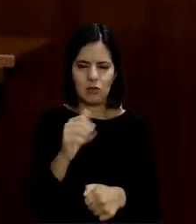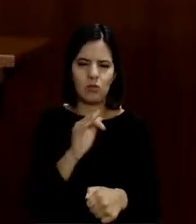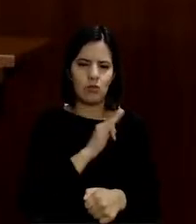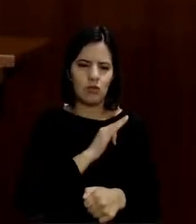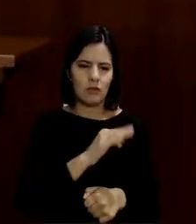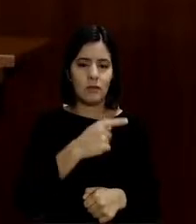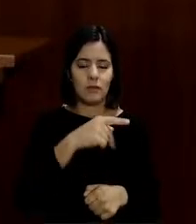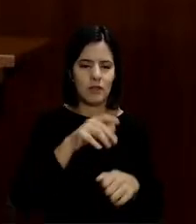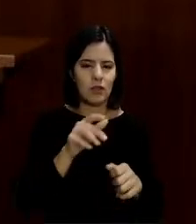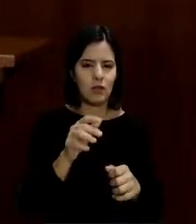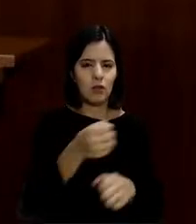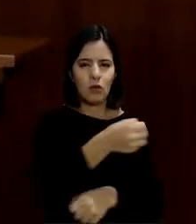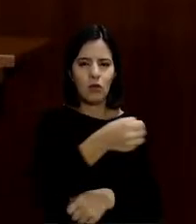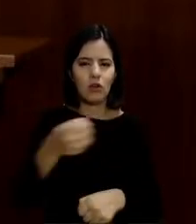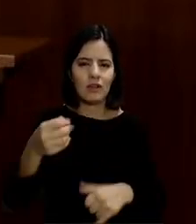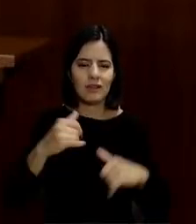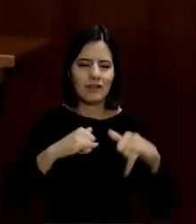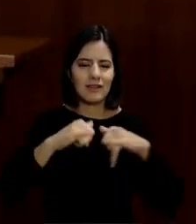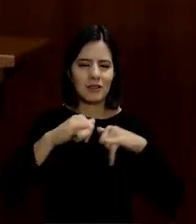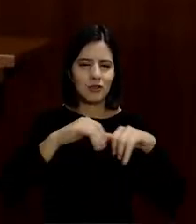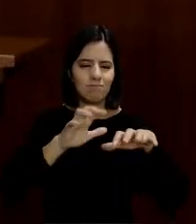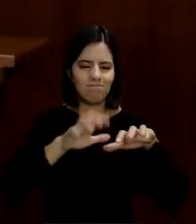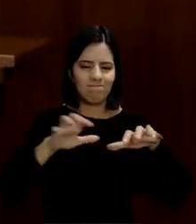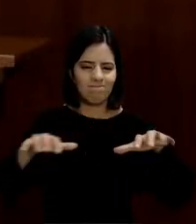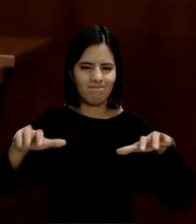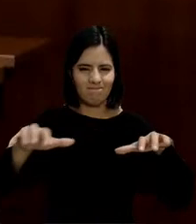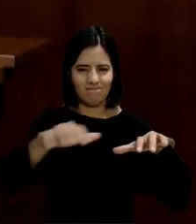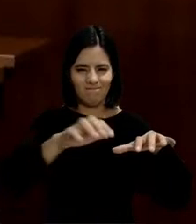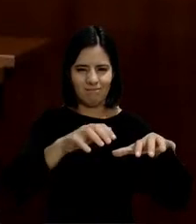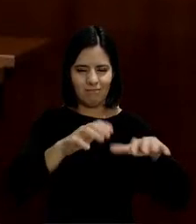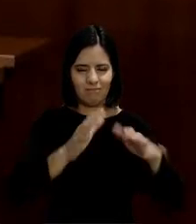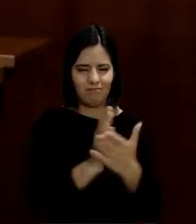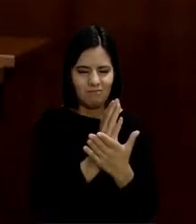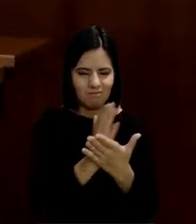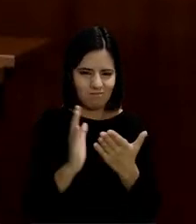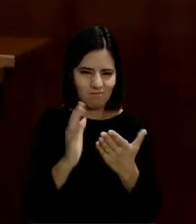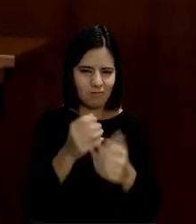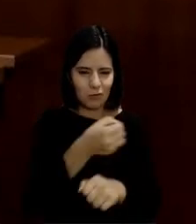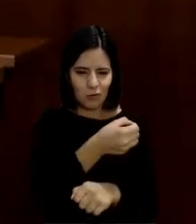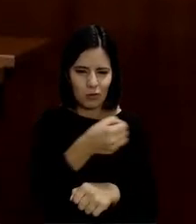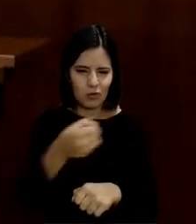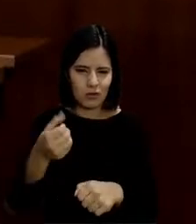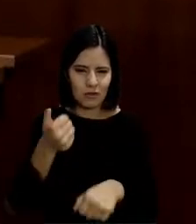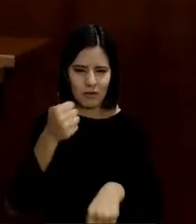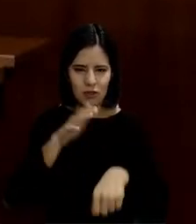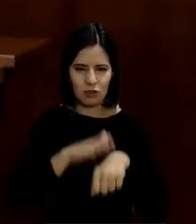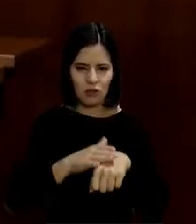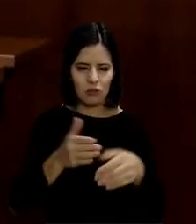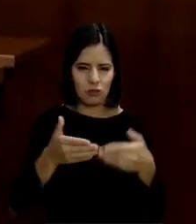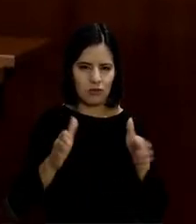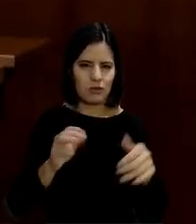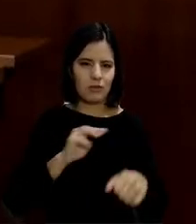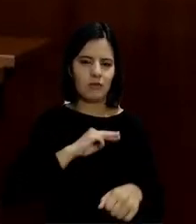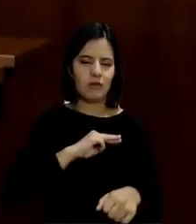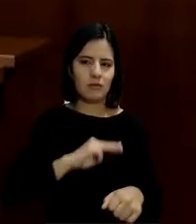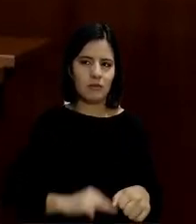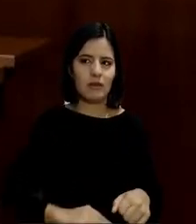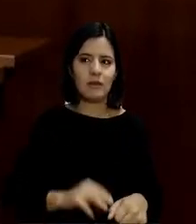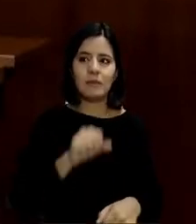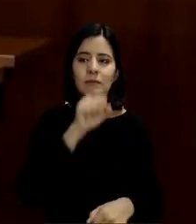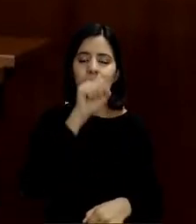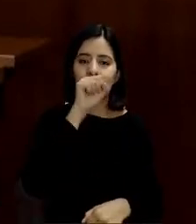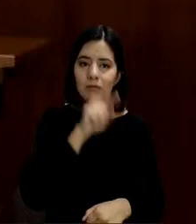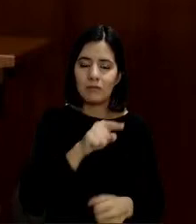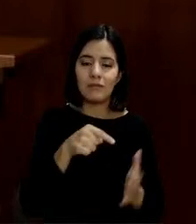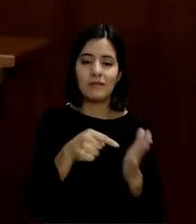del territorio, la población, el gobierno y la administración pública municipal. De igual manera, se